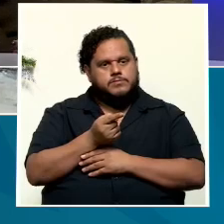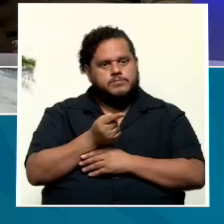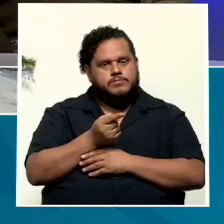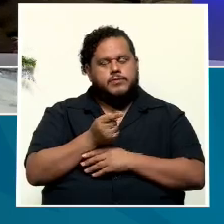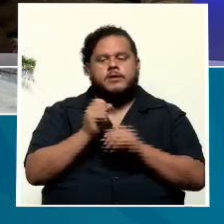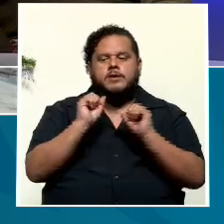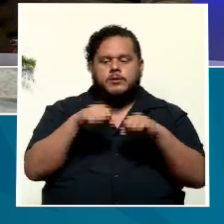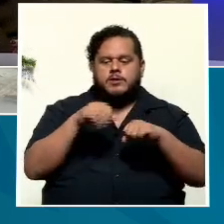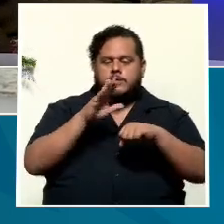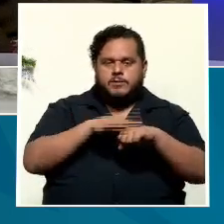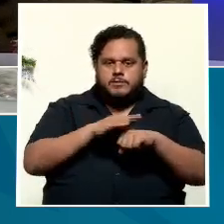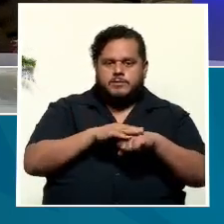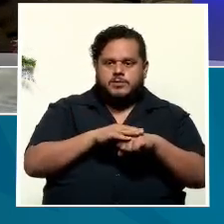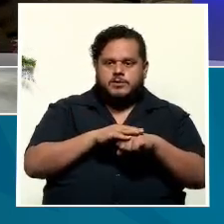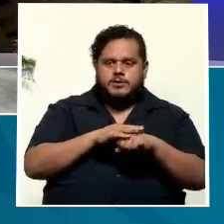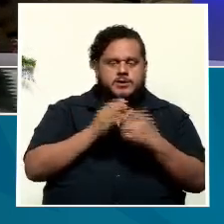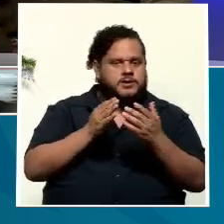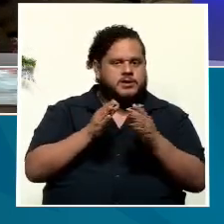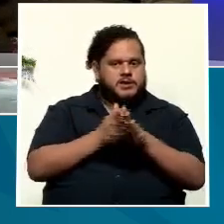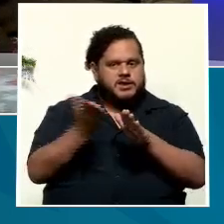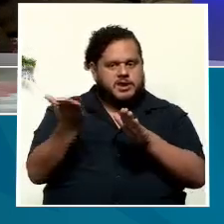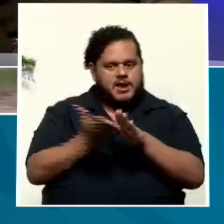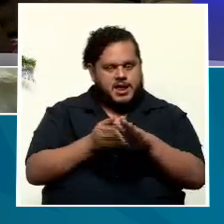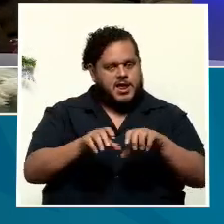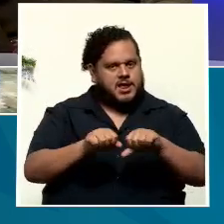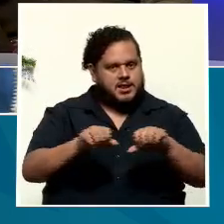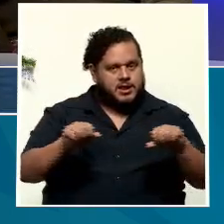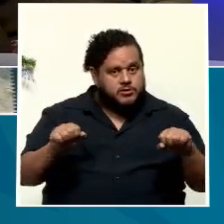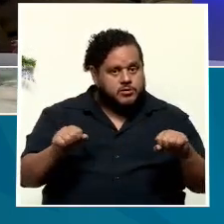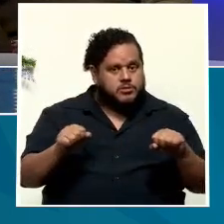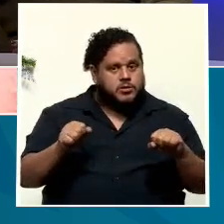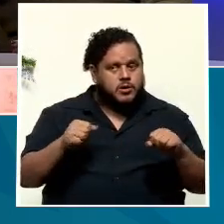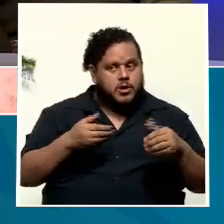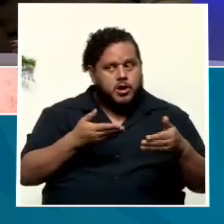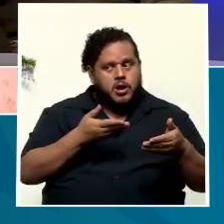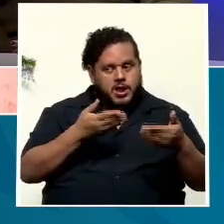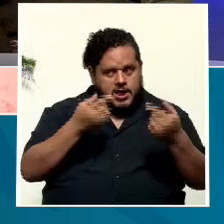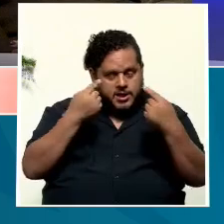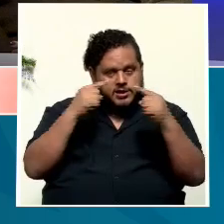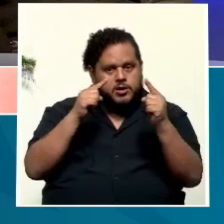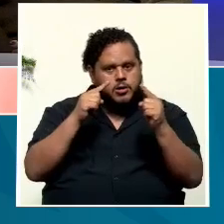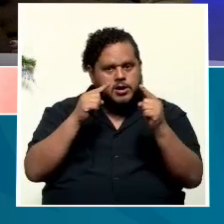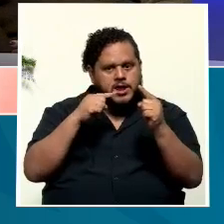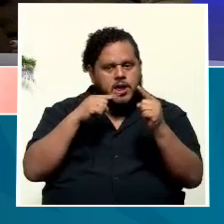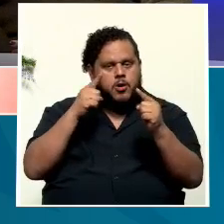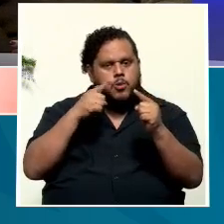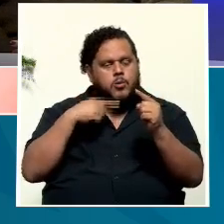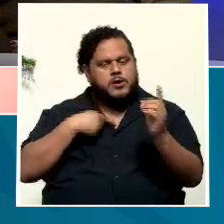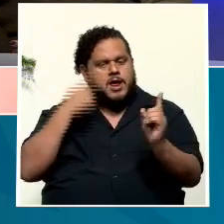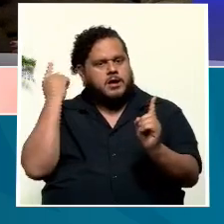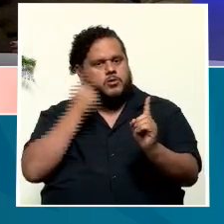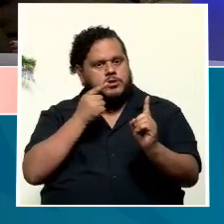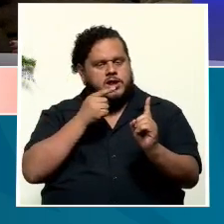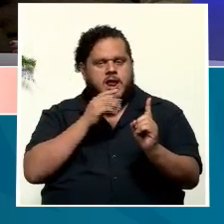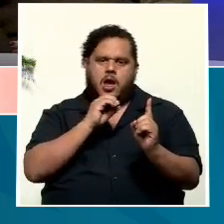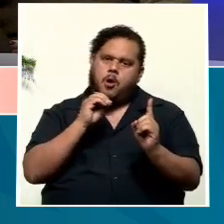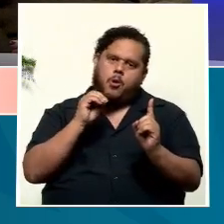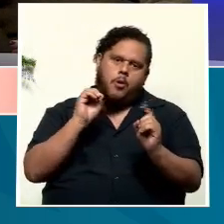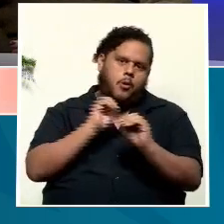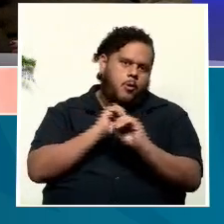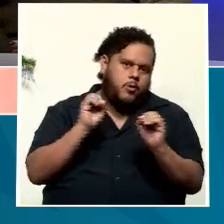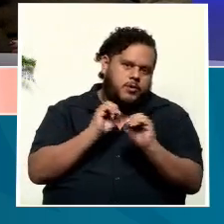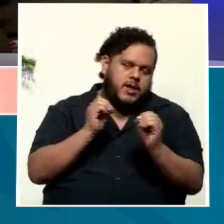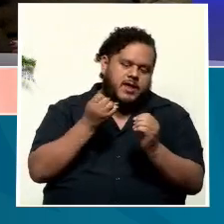puede permitir que el caso llegue a una condena o no, si se tipifica correctamente